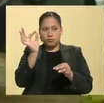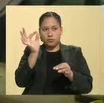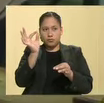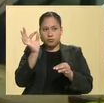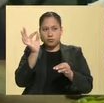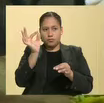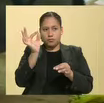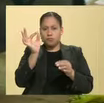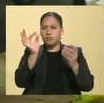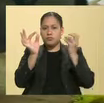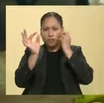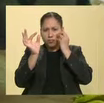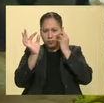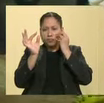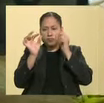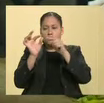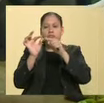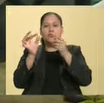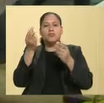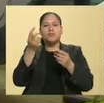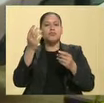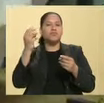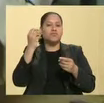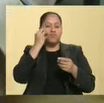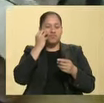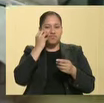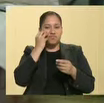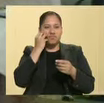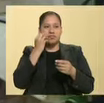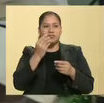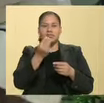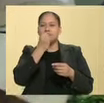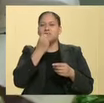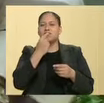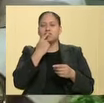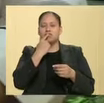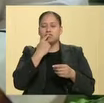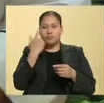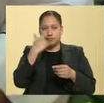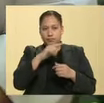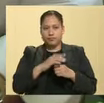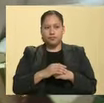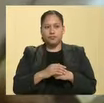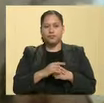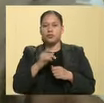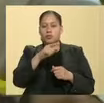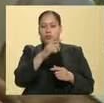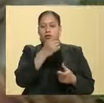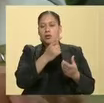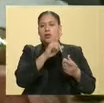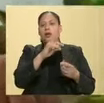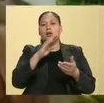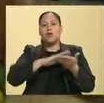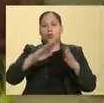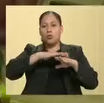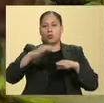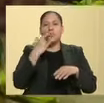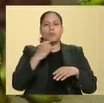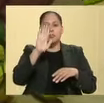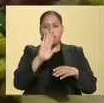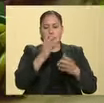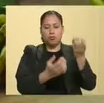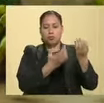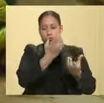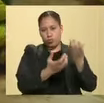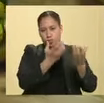¿Eso amarga o? Esto es lo que amarga al platillo. Darle una hervida como si fueran nopales y luego